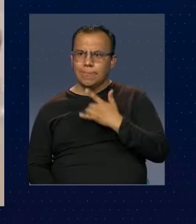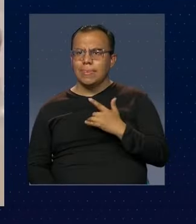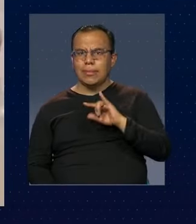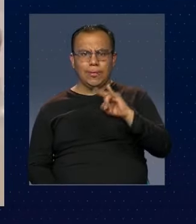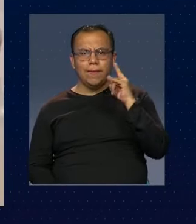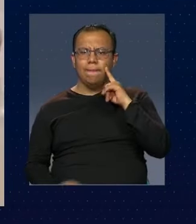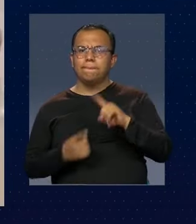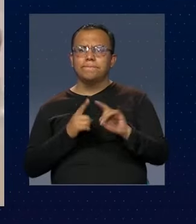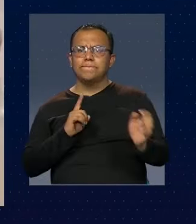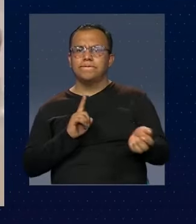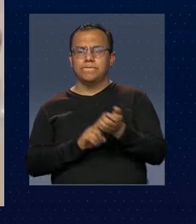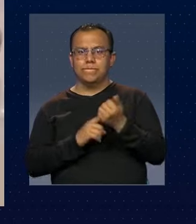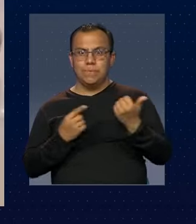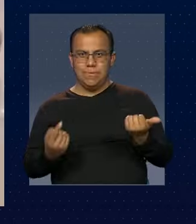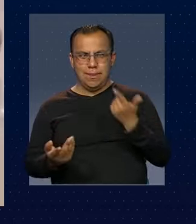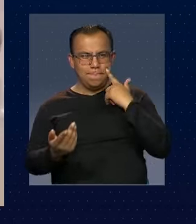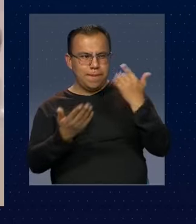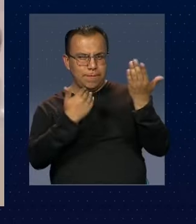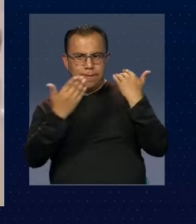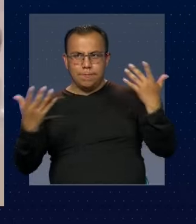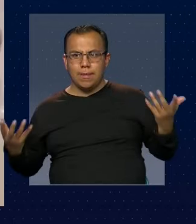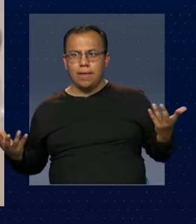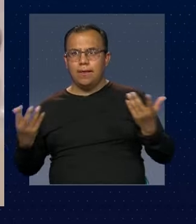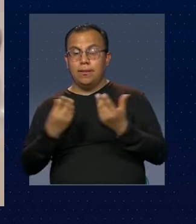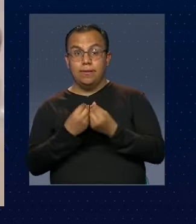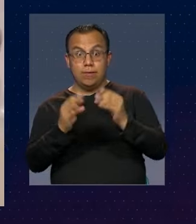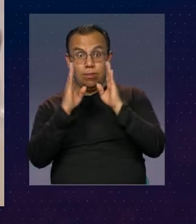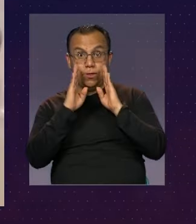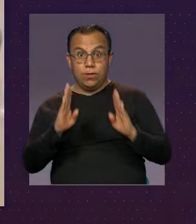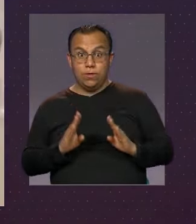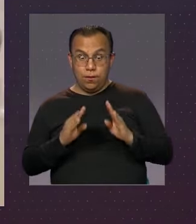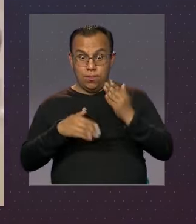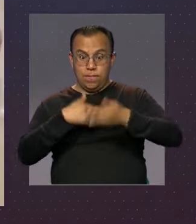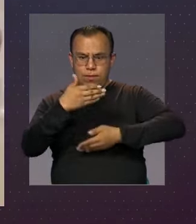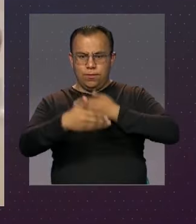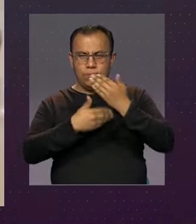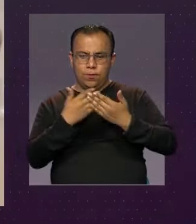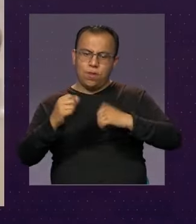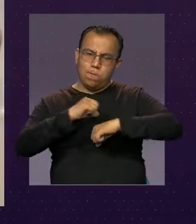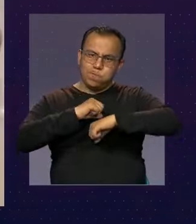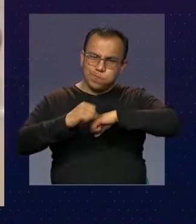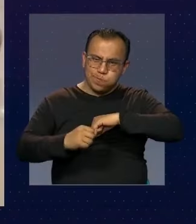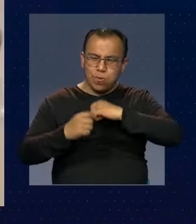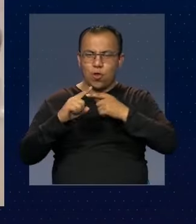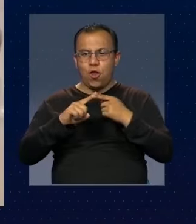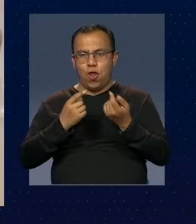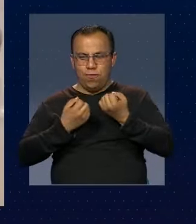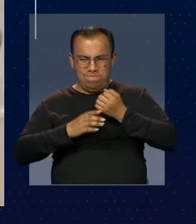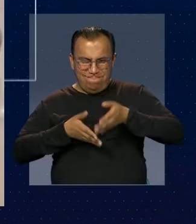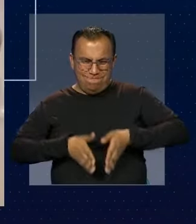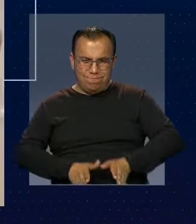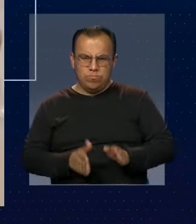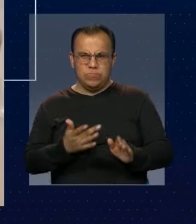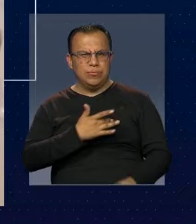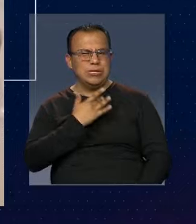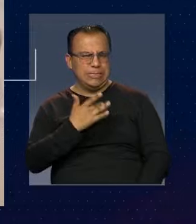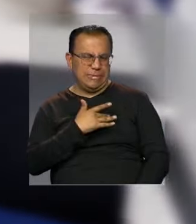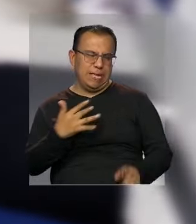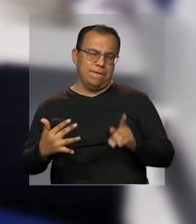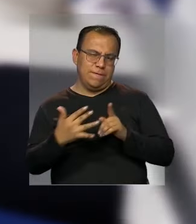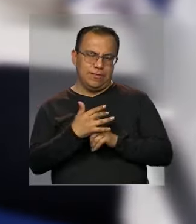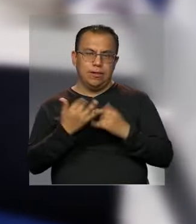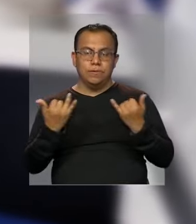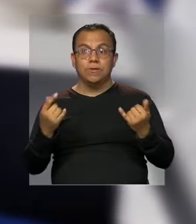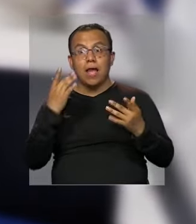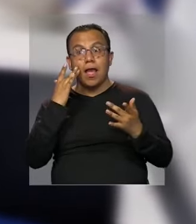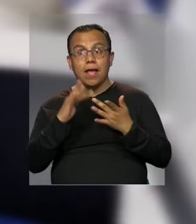se identificaban con la convocatoria, donde al ser atendidas por el parto, la cesárea, pues sintieron que fueron maltratadas. La